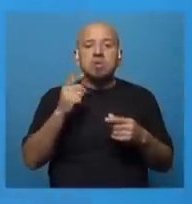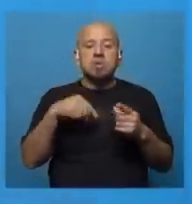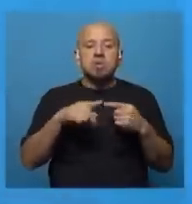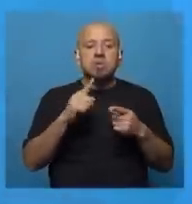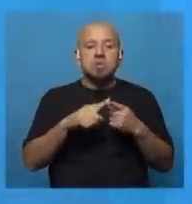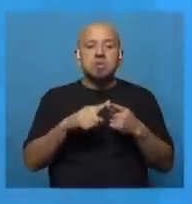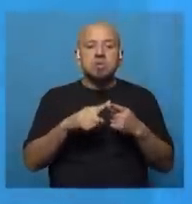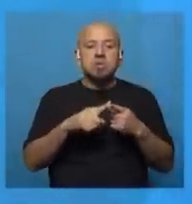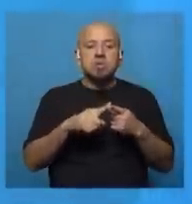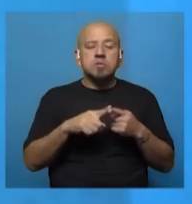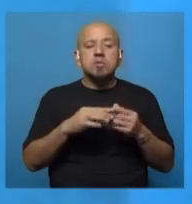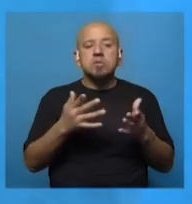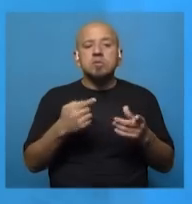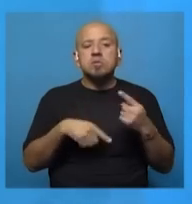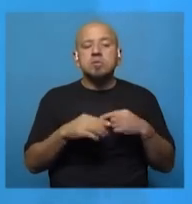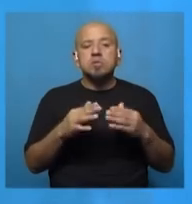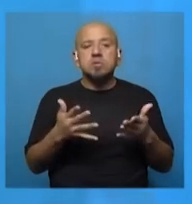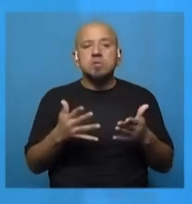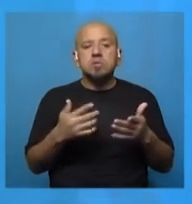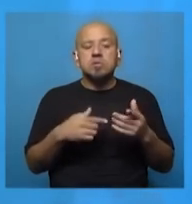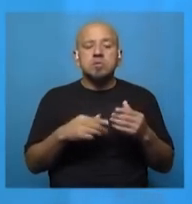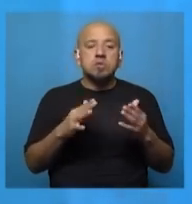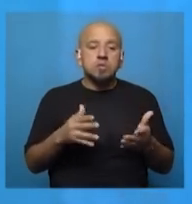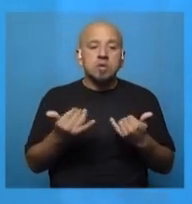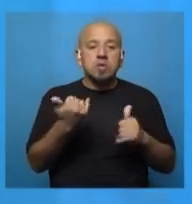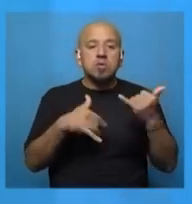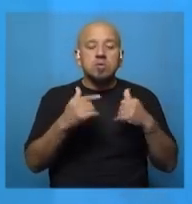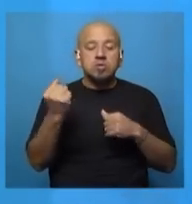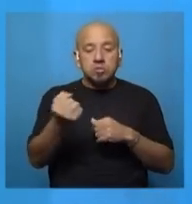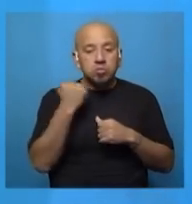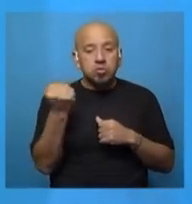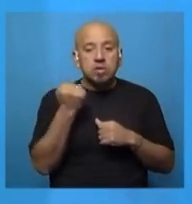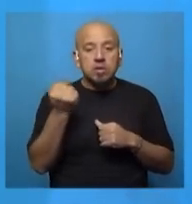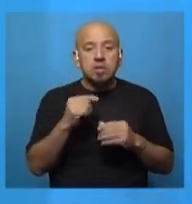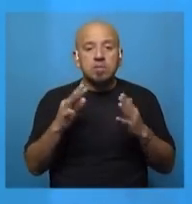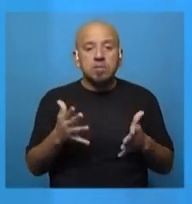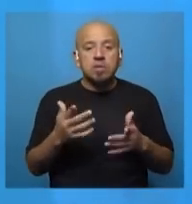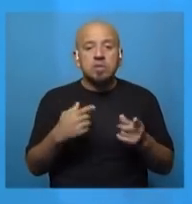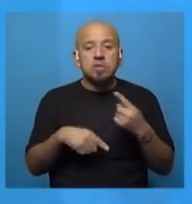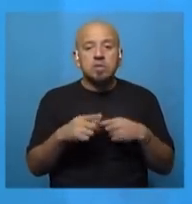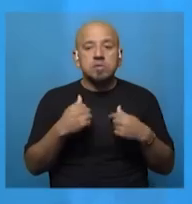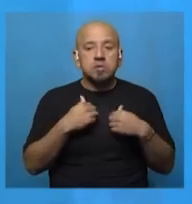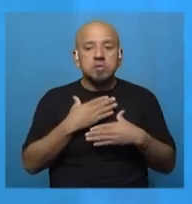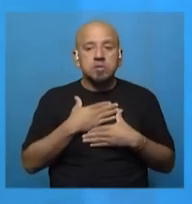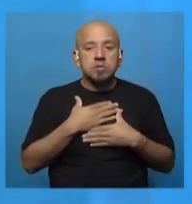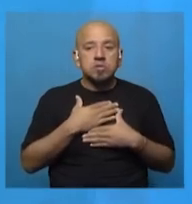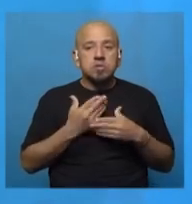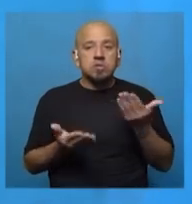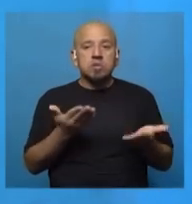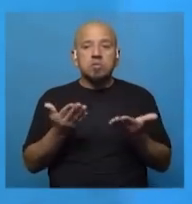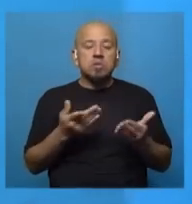evaluar vamos a seguir viendo qué pasa también porque creo que es información importante para nosotros a evaluar